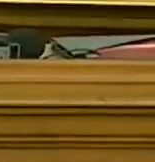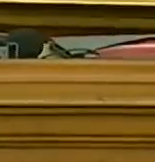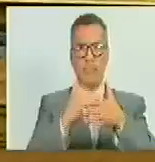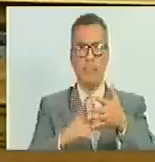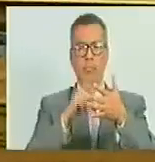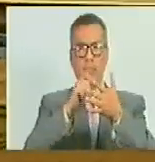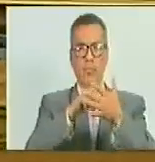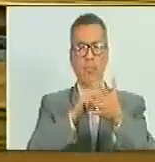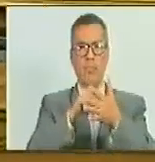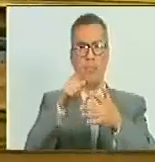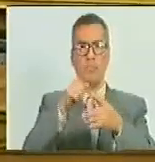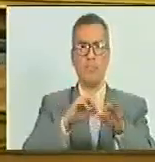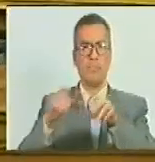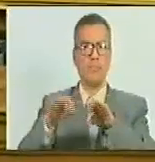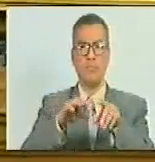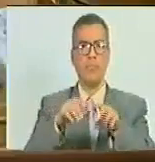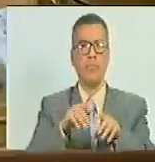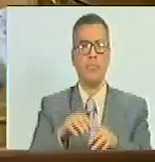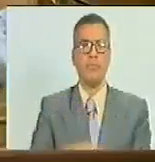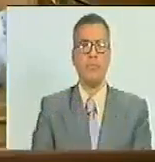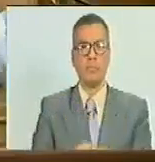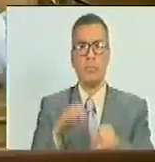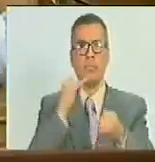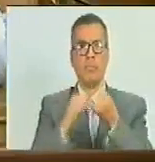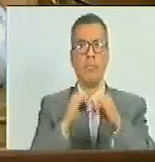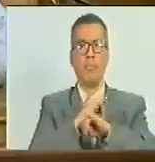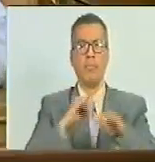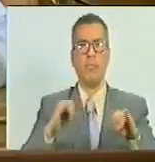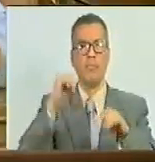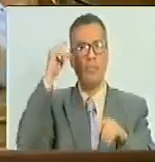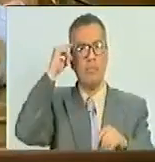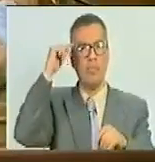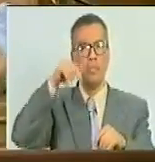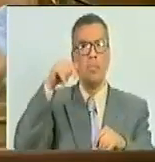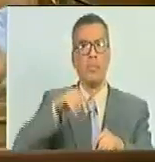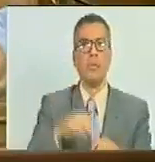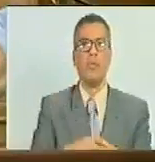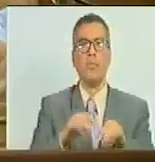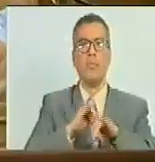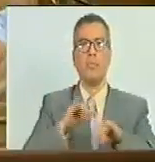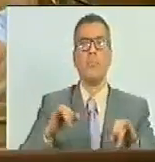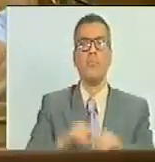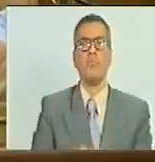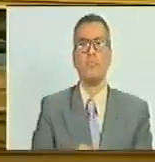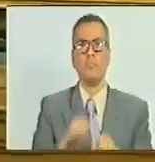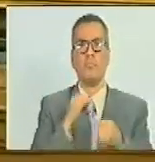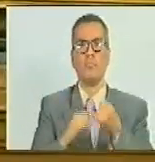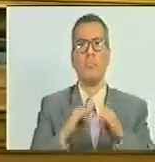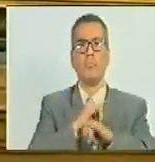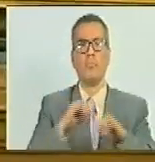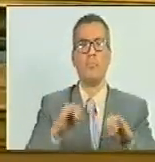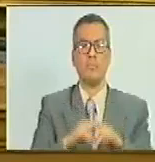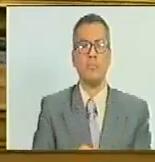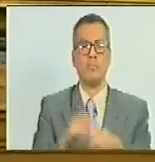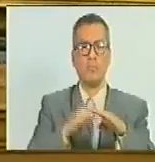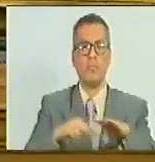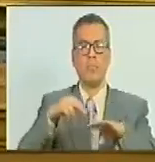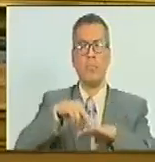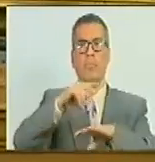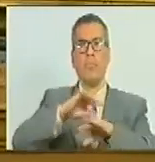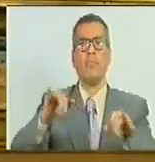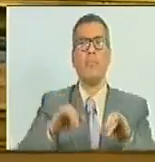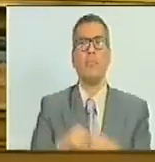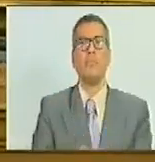Punto del orden del día, señora secretaria. Agotada la agenda del día, señor presidente. Agotada la materia, se levanta la